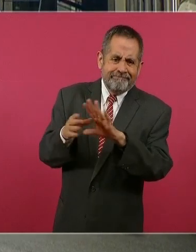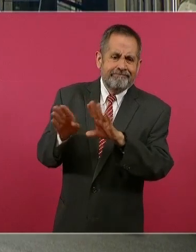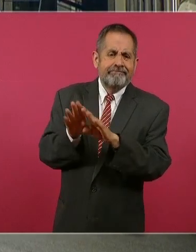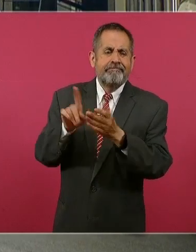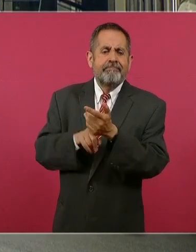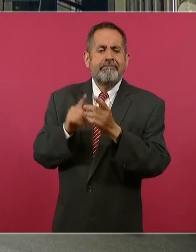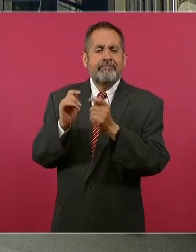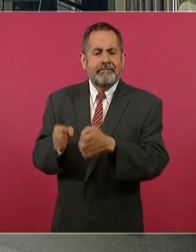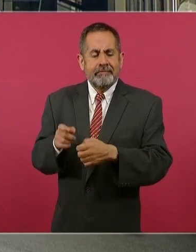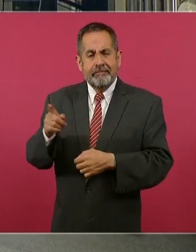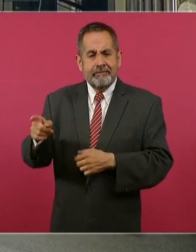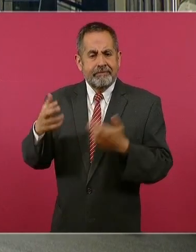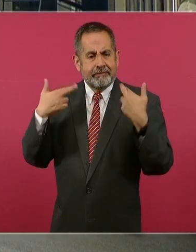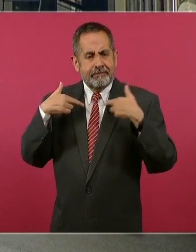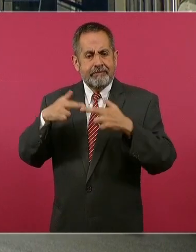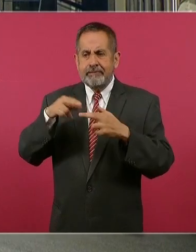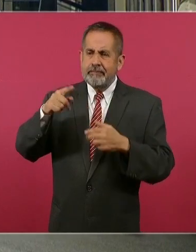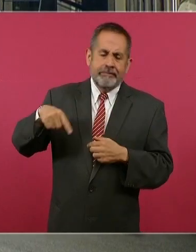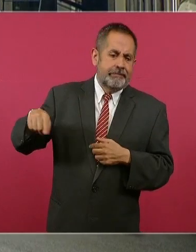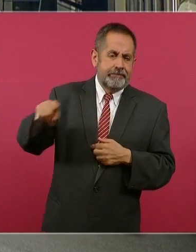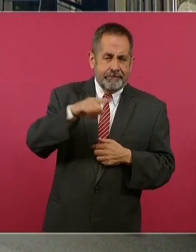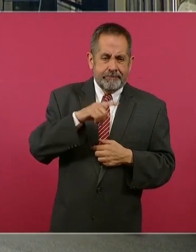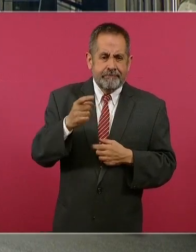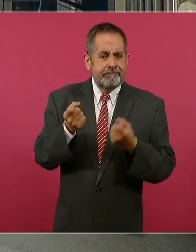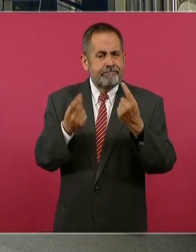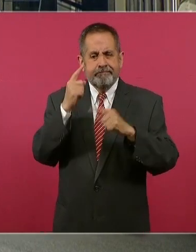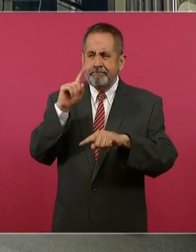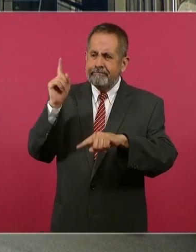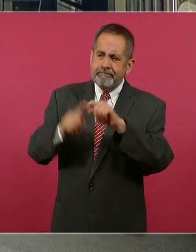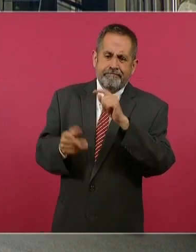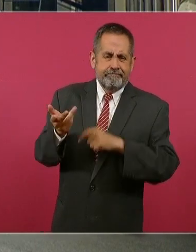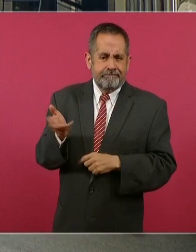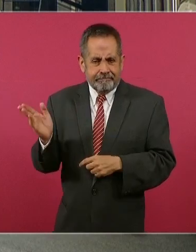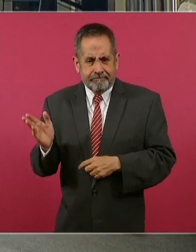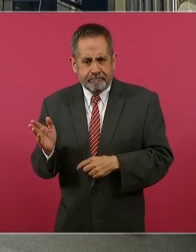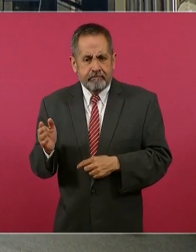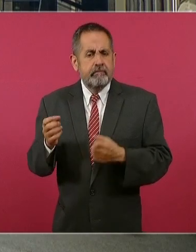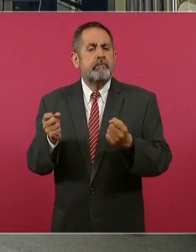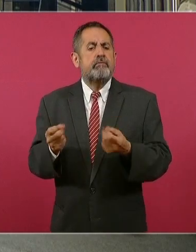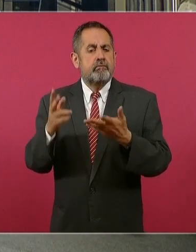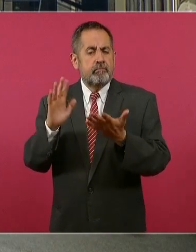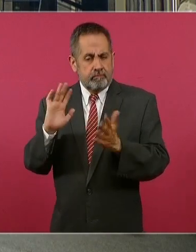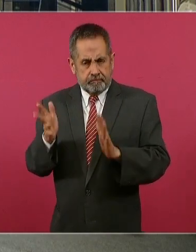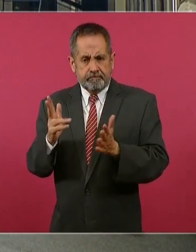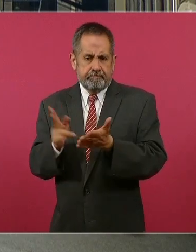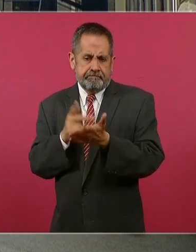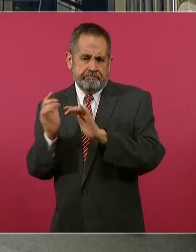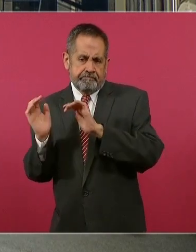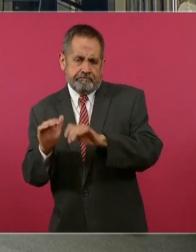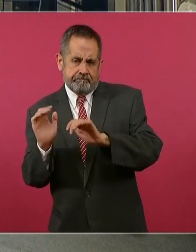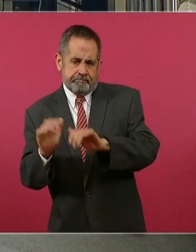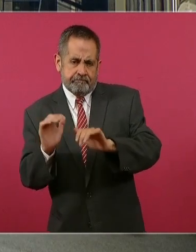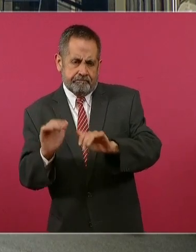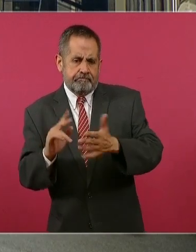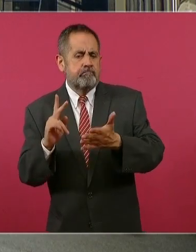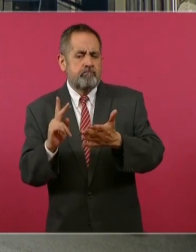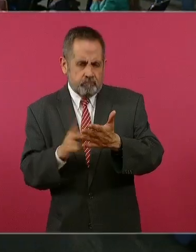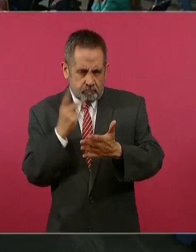está lo de los maestros cesados, a cuántos se han